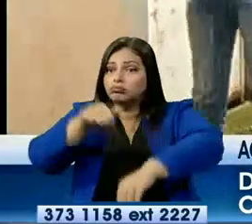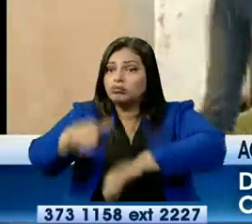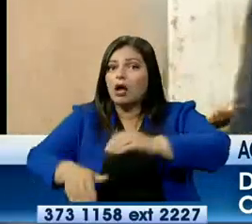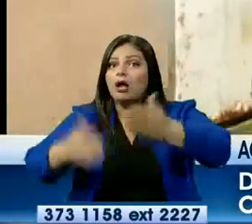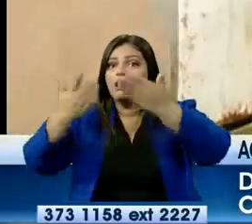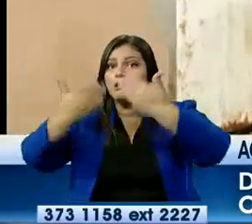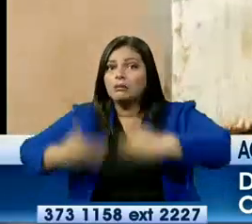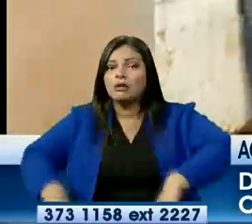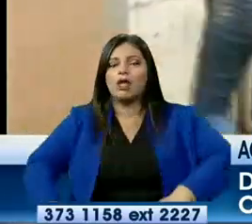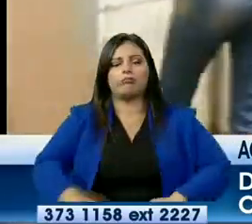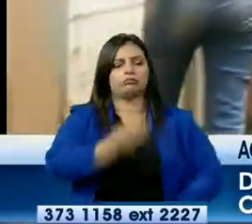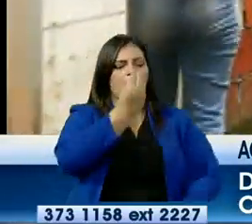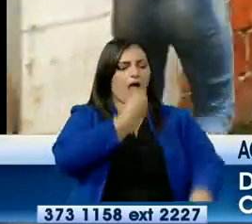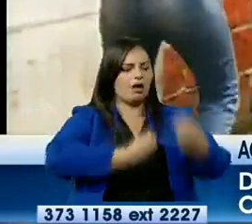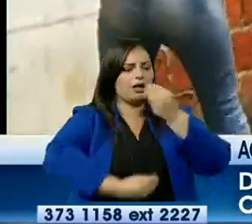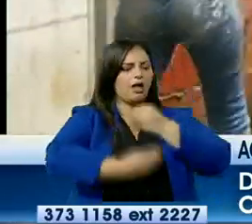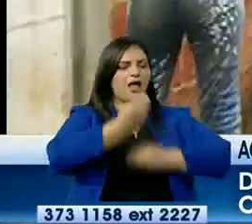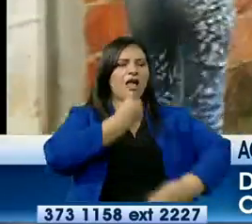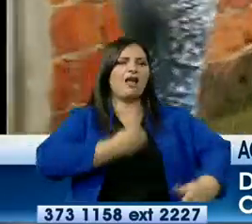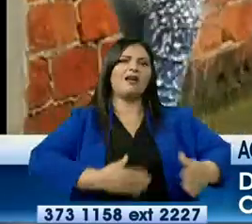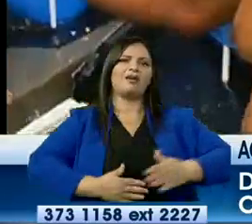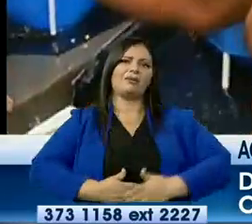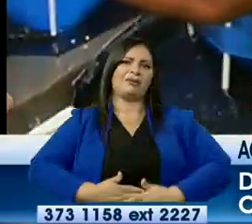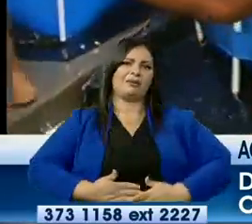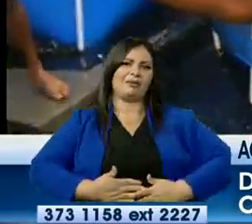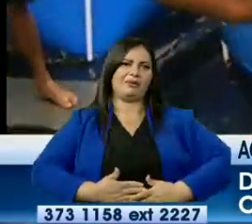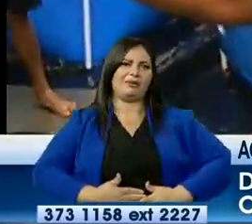Hoy ha cocinado arroz con menestra,